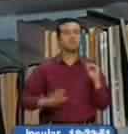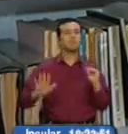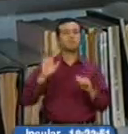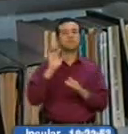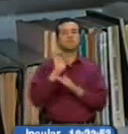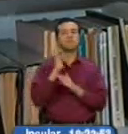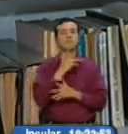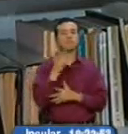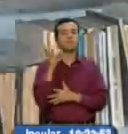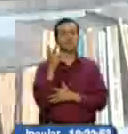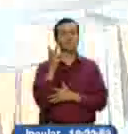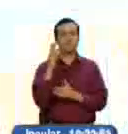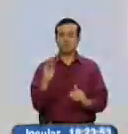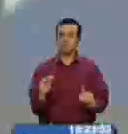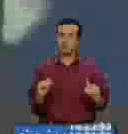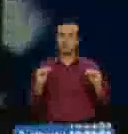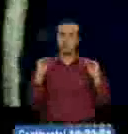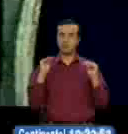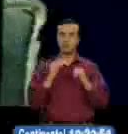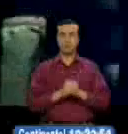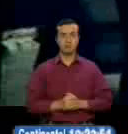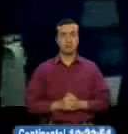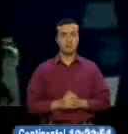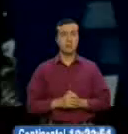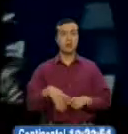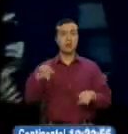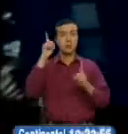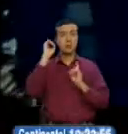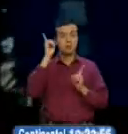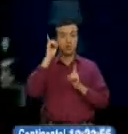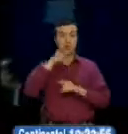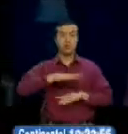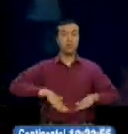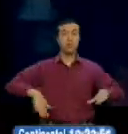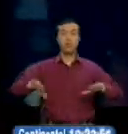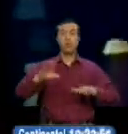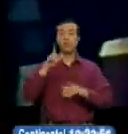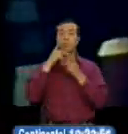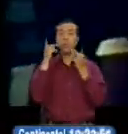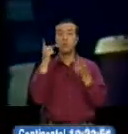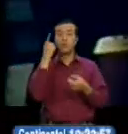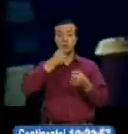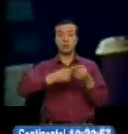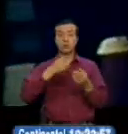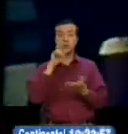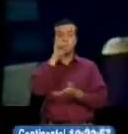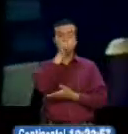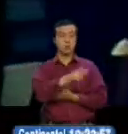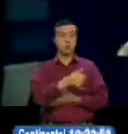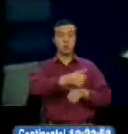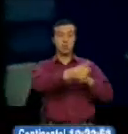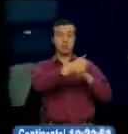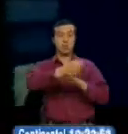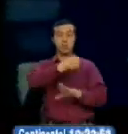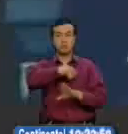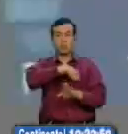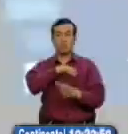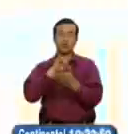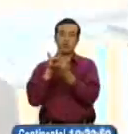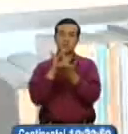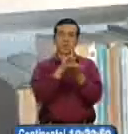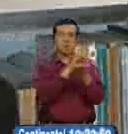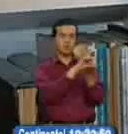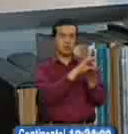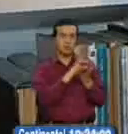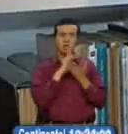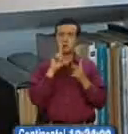llamaba Real Audiencia de Quito. En nombre de los diputados del pueblo de Quito, sírvase destituir a las autoridades españolas.